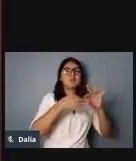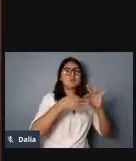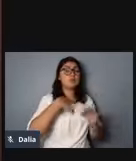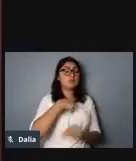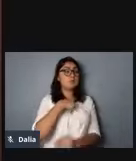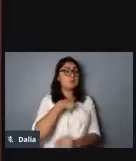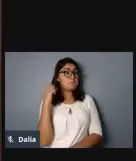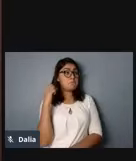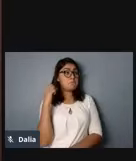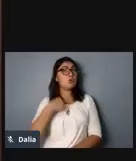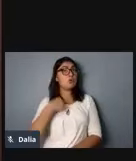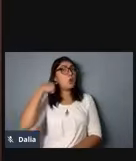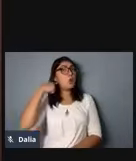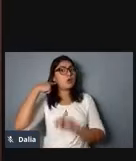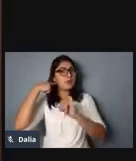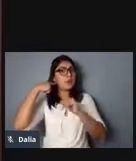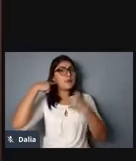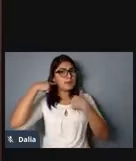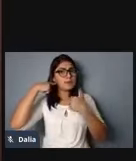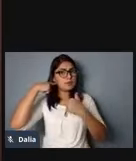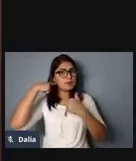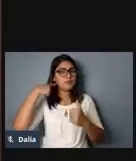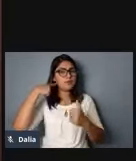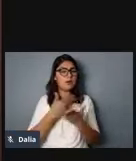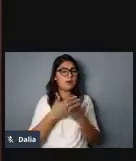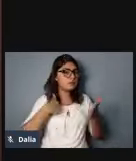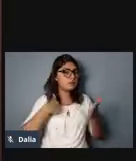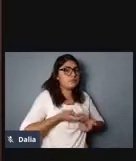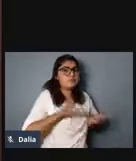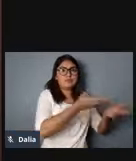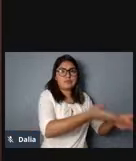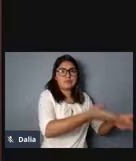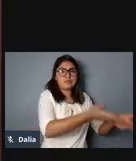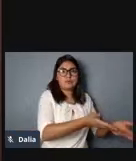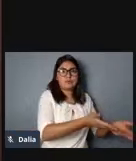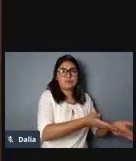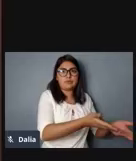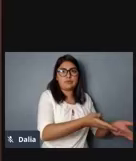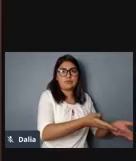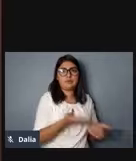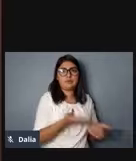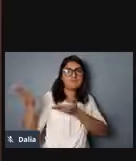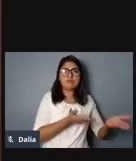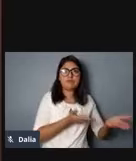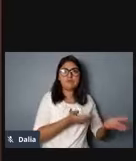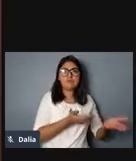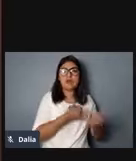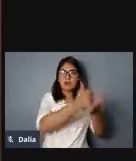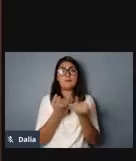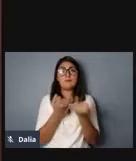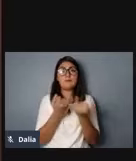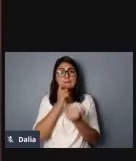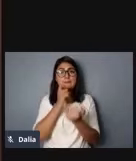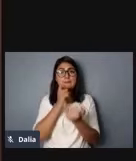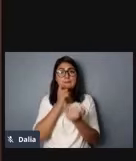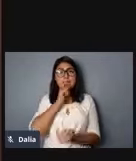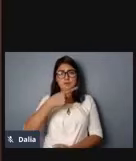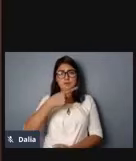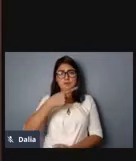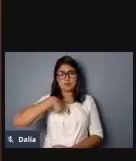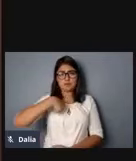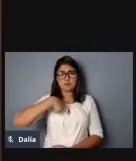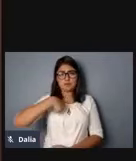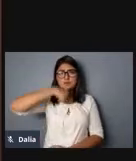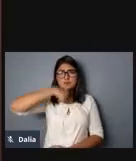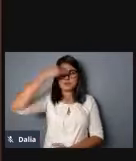niñas y los niños, ¿no? Hoy día, pues, esta brecha que sabemos de desigualdad que se abrió ya abismalmente entre las